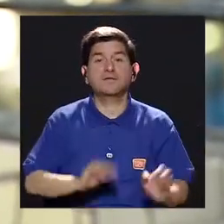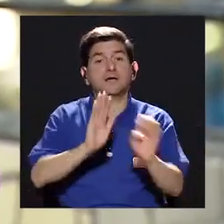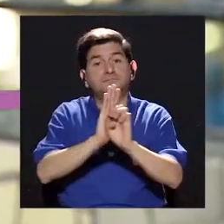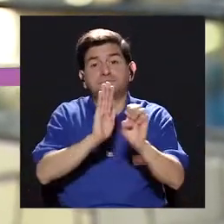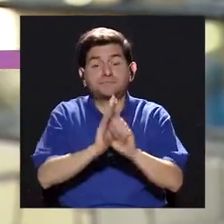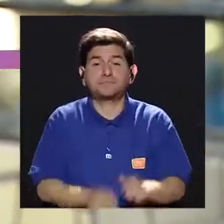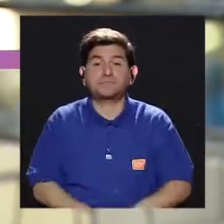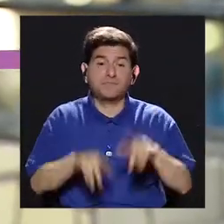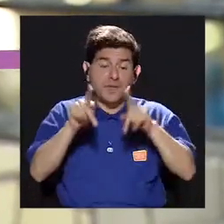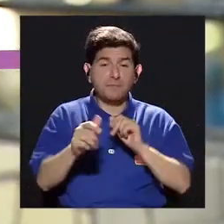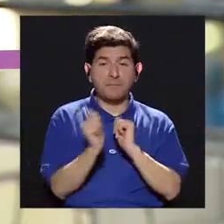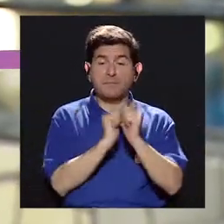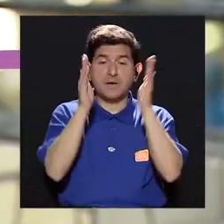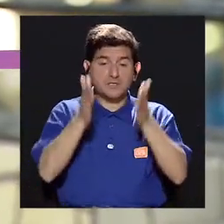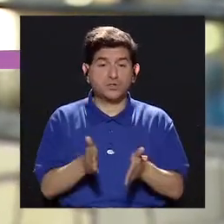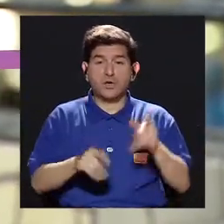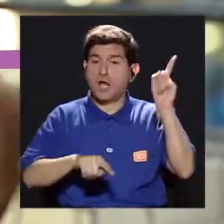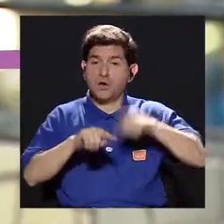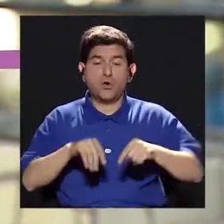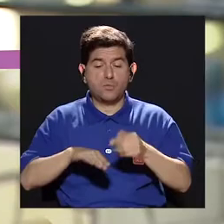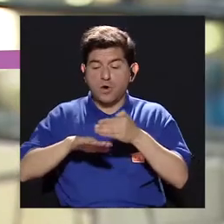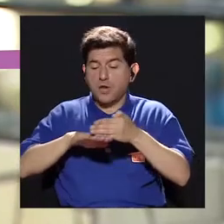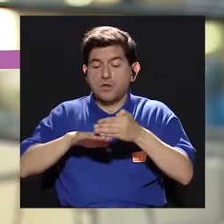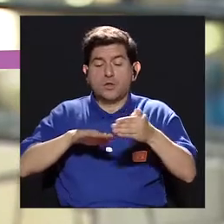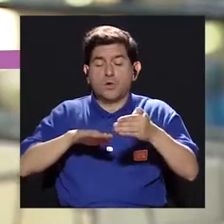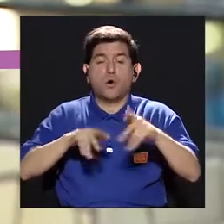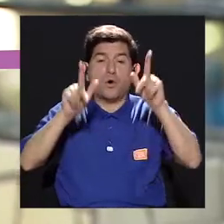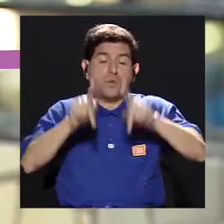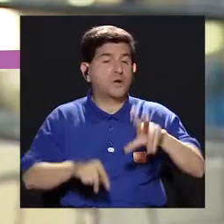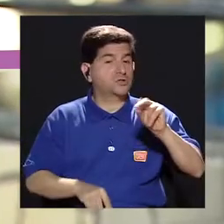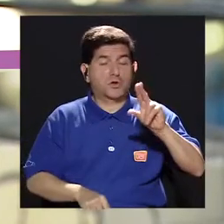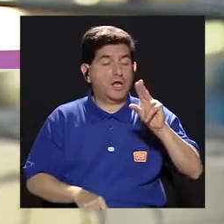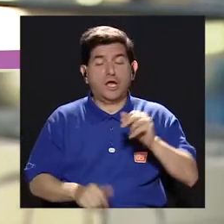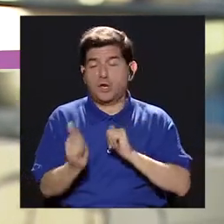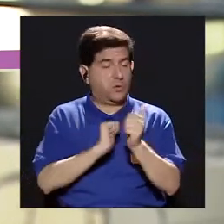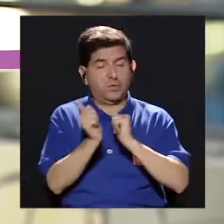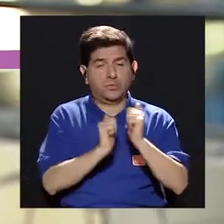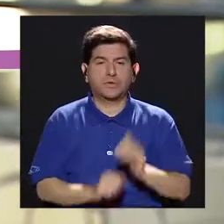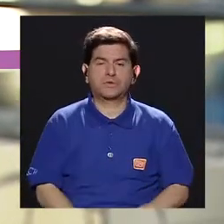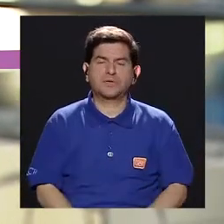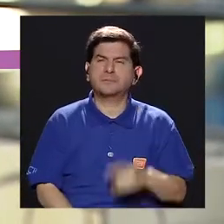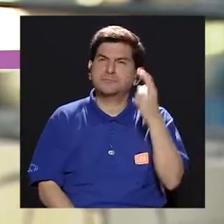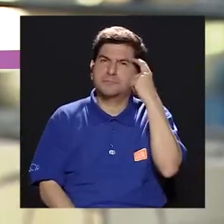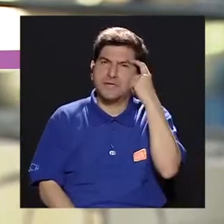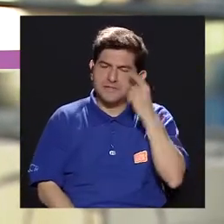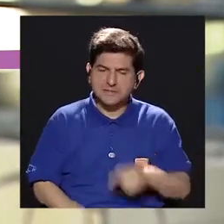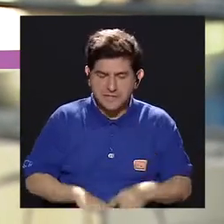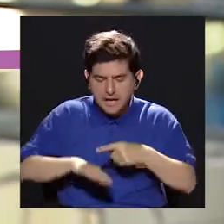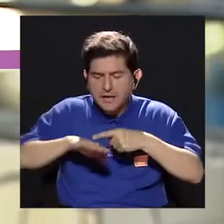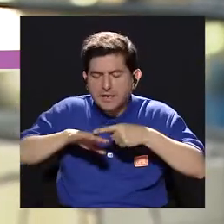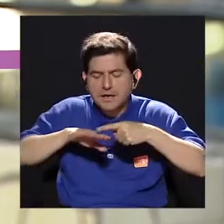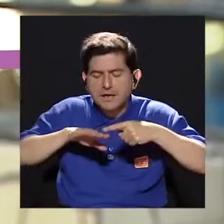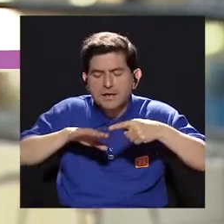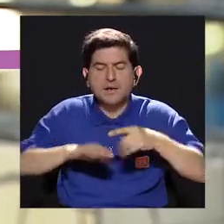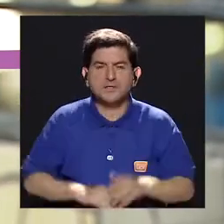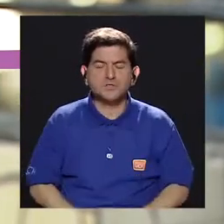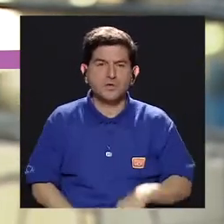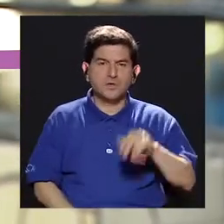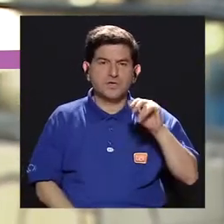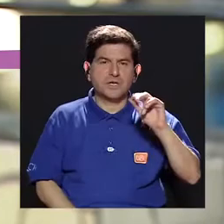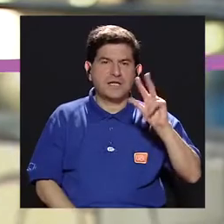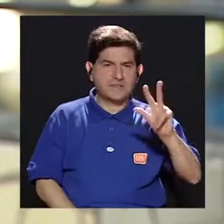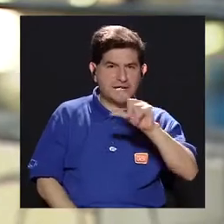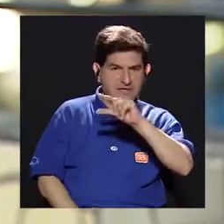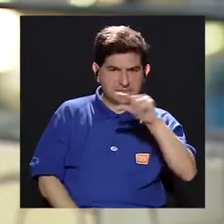por ejemplo, alguien que es deportista no puede tener las uñas tan largas como alguien que no lo es. Entonces calculamos que las uñas se cortan de